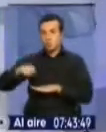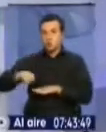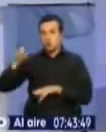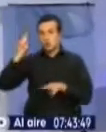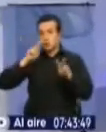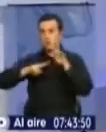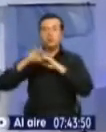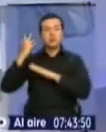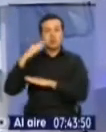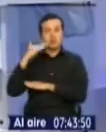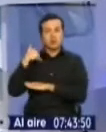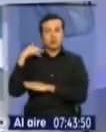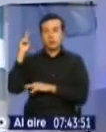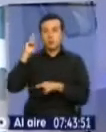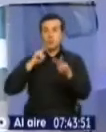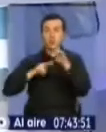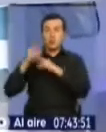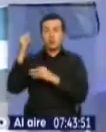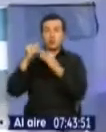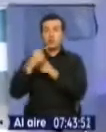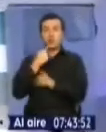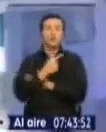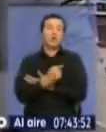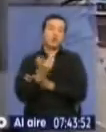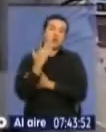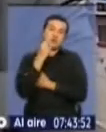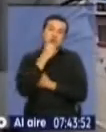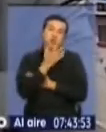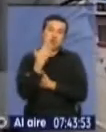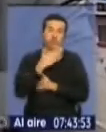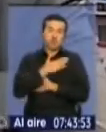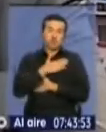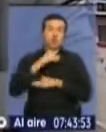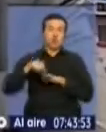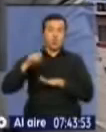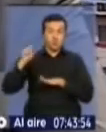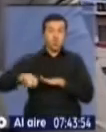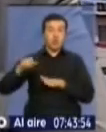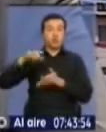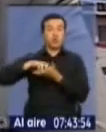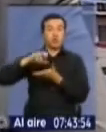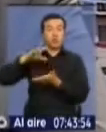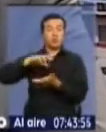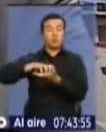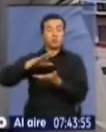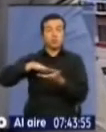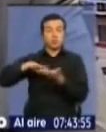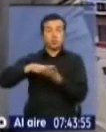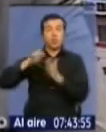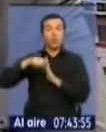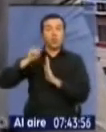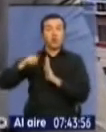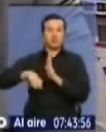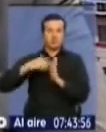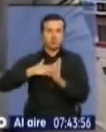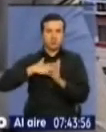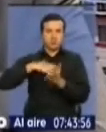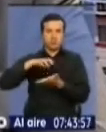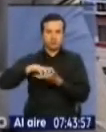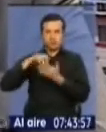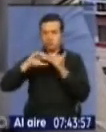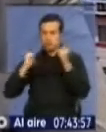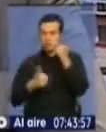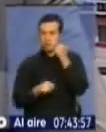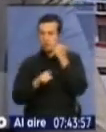eso existe el sistema recursal. Si tú como, y te digo, yo he sido juez de corte provincial, si tú como juez de corte provincial ves que el juez inferior se